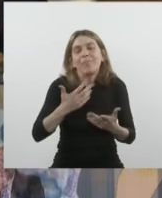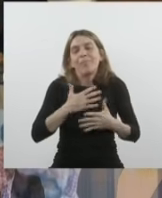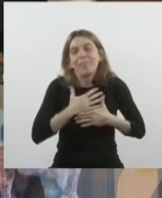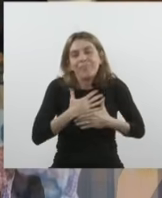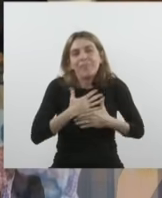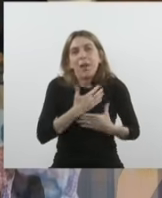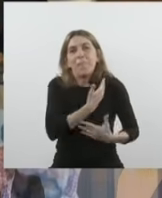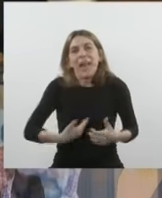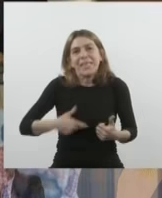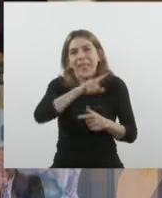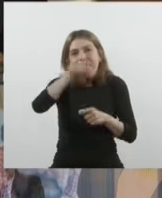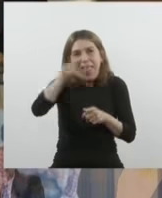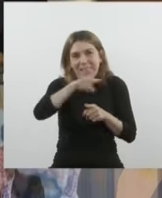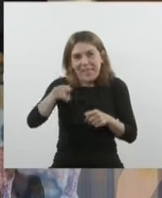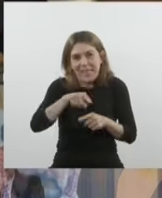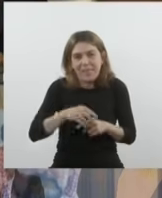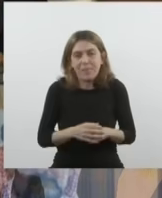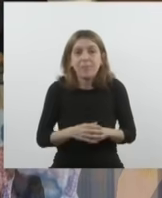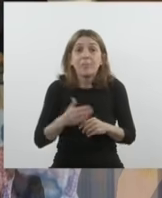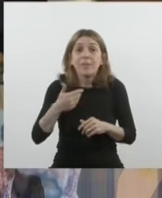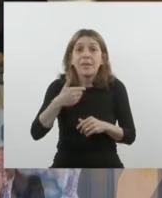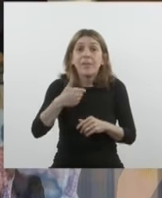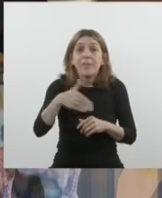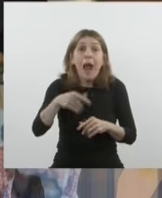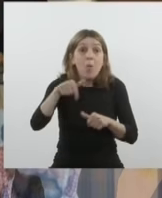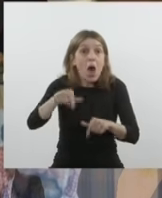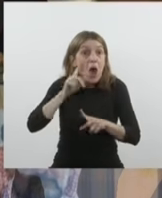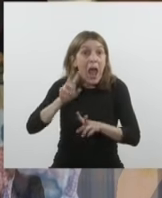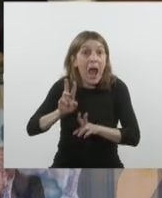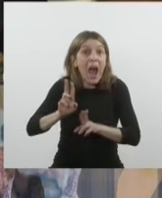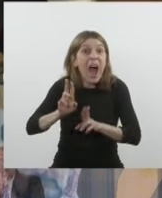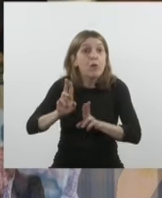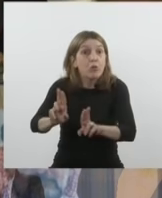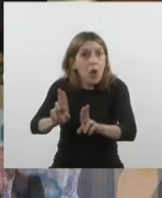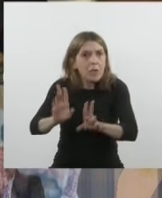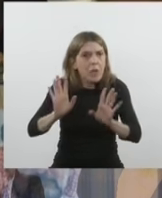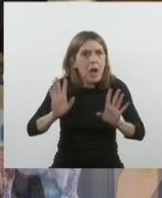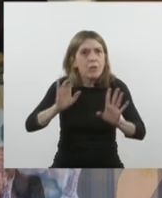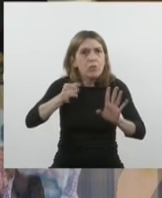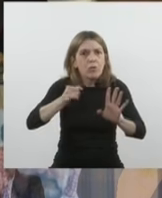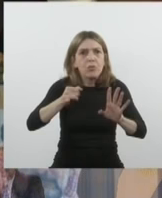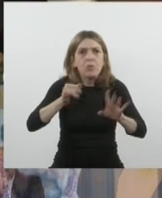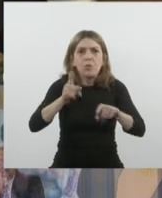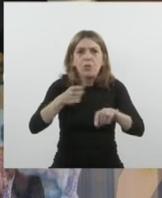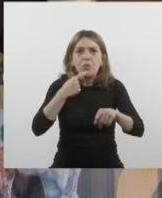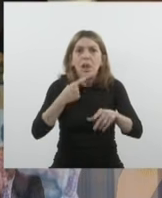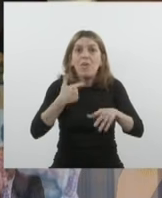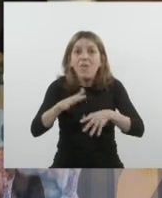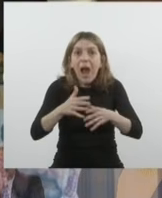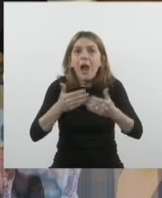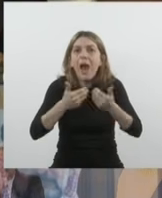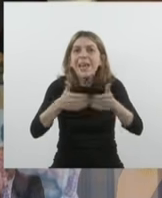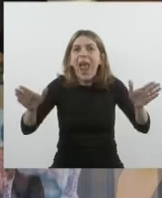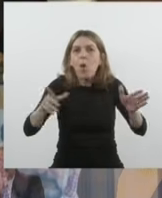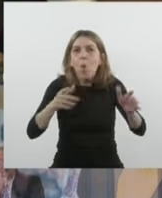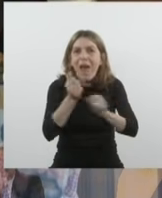agentes vamos a autorizar ahora mismo el lanzamiento de nuestra fábrica en argentina